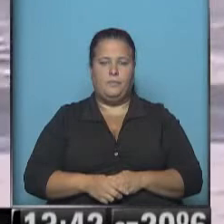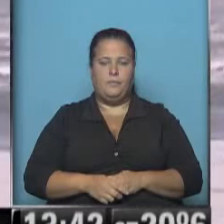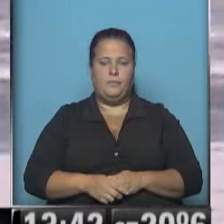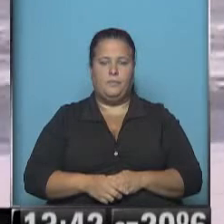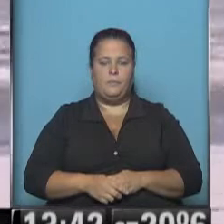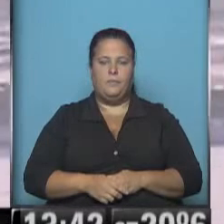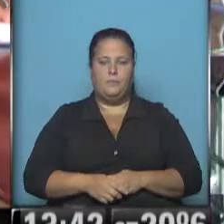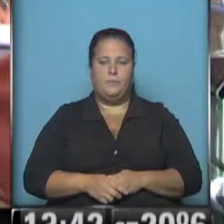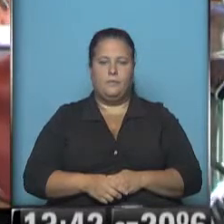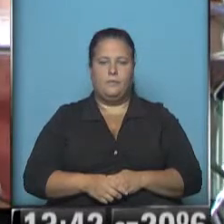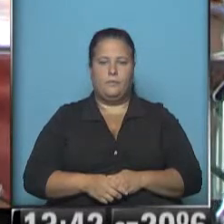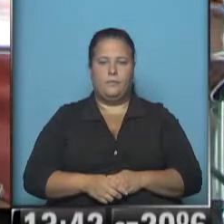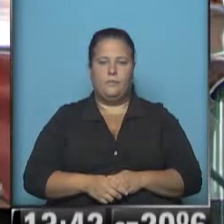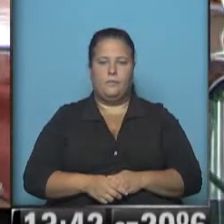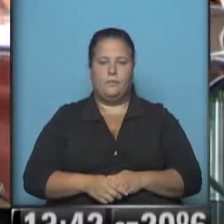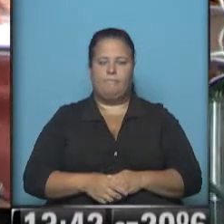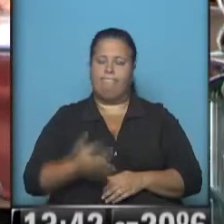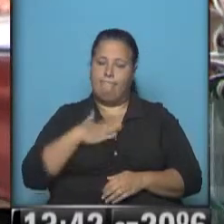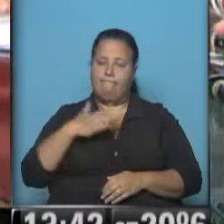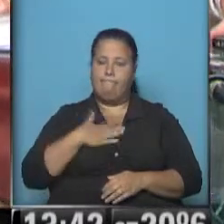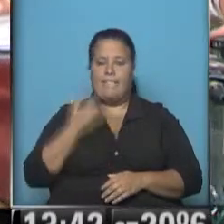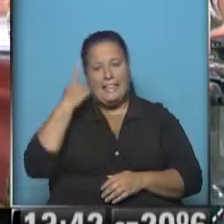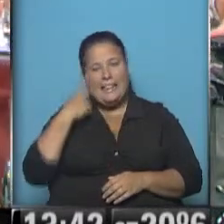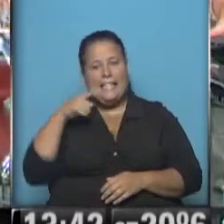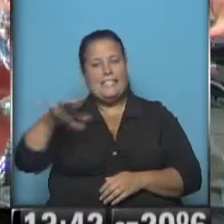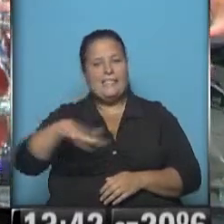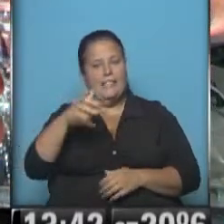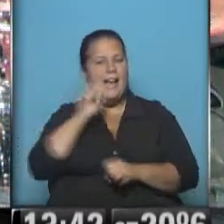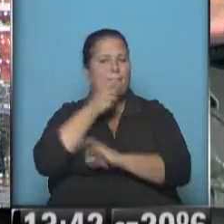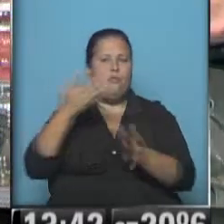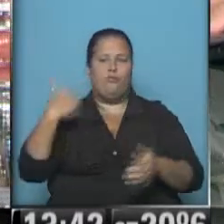Tristísimo, ¿no?, lo que está pasando en esa zona tan bella del país. Nueva